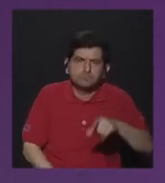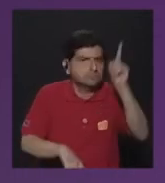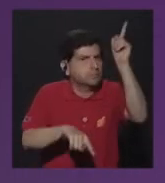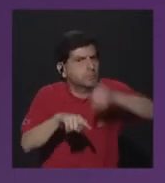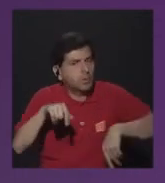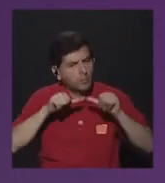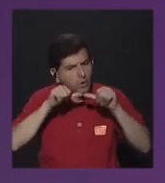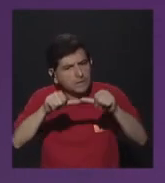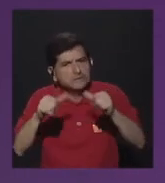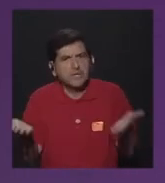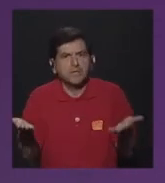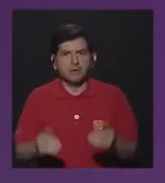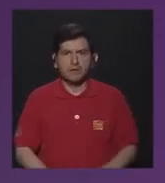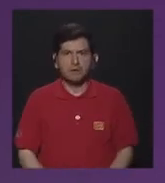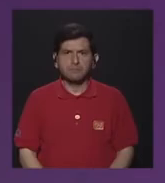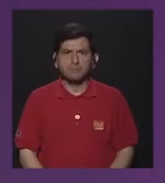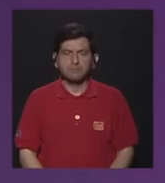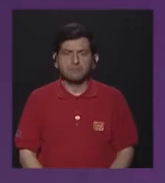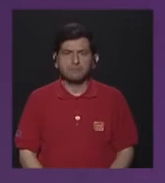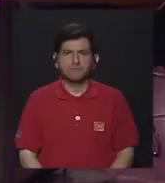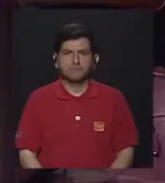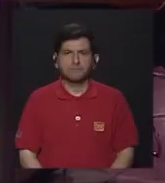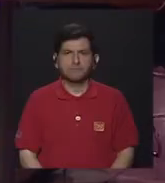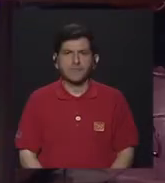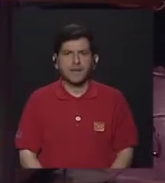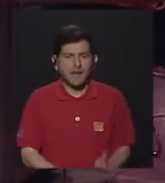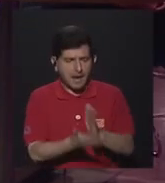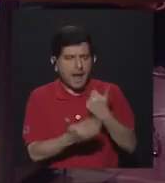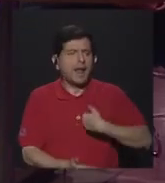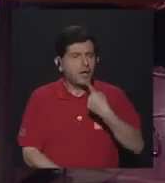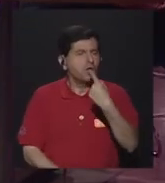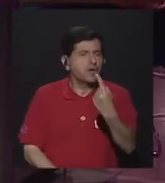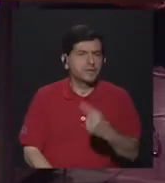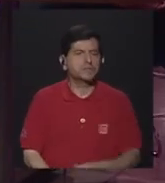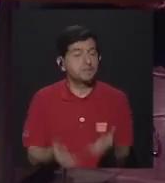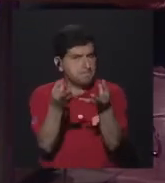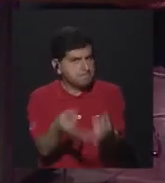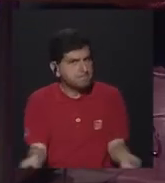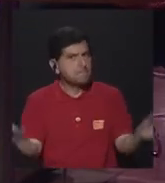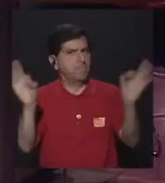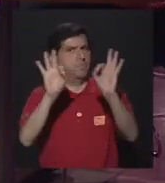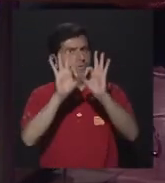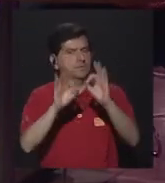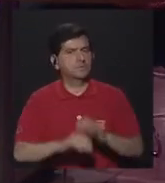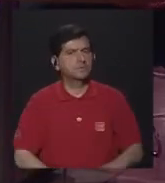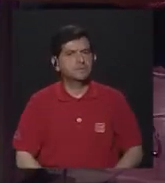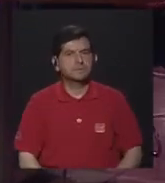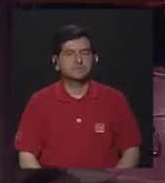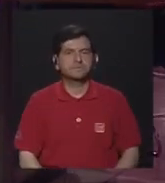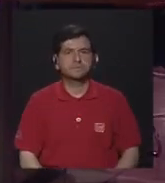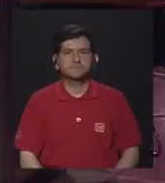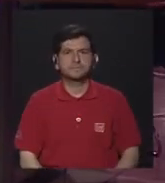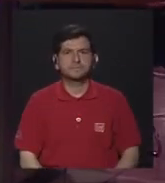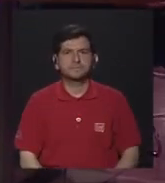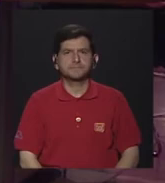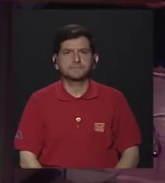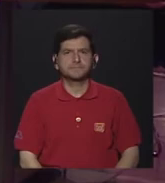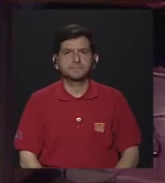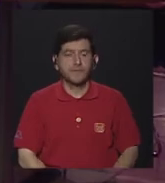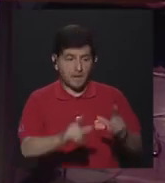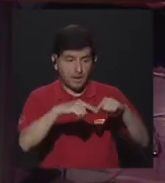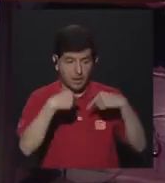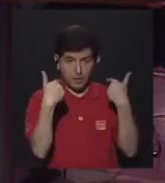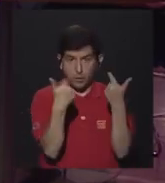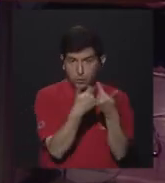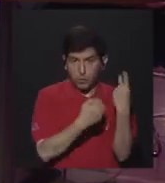no se procediera como y algo que quiero decir de marta muy importante el grupo